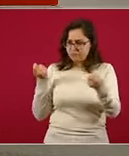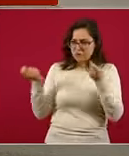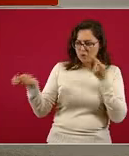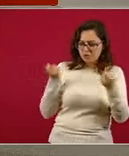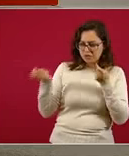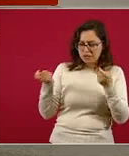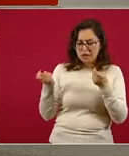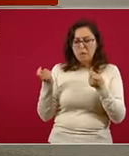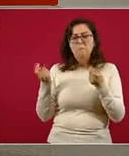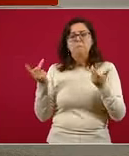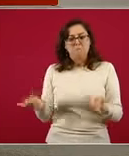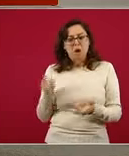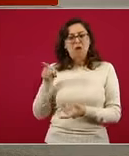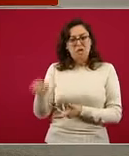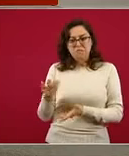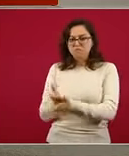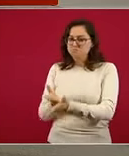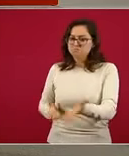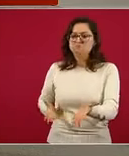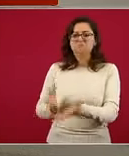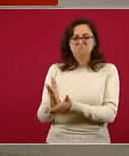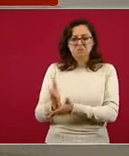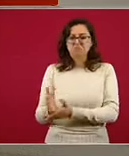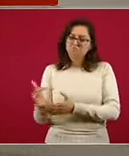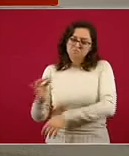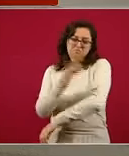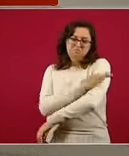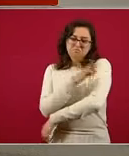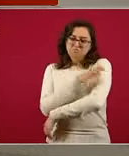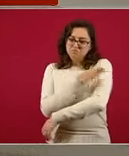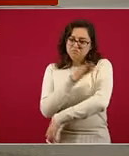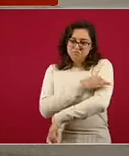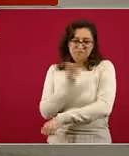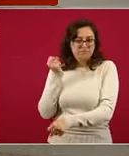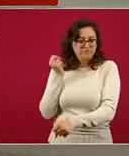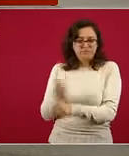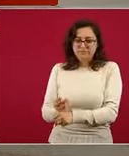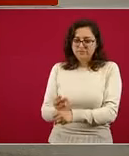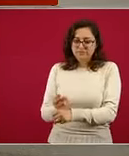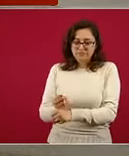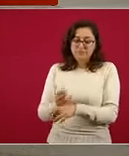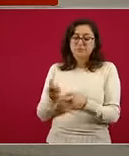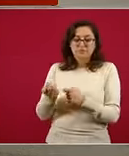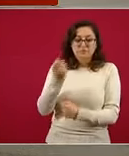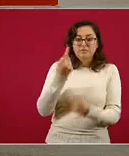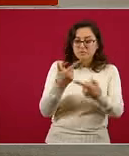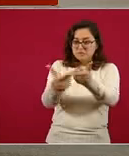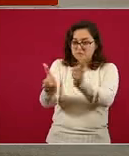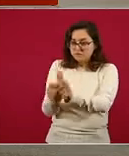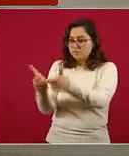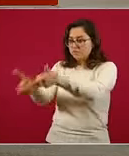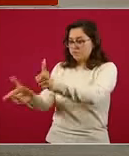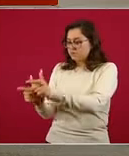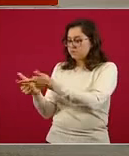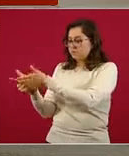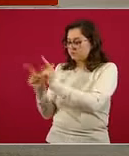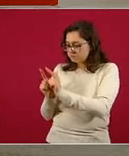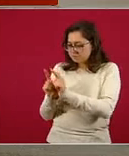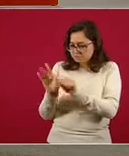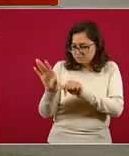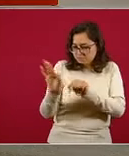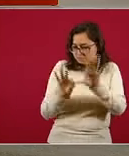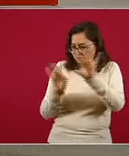ser estratégico hacer una intervención selectiva de anticipación de la vacunación en ciertos grupos poblacionales